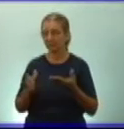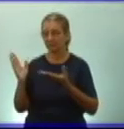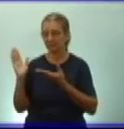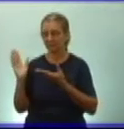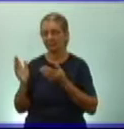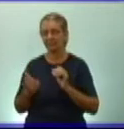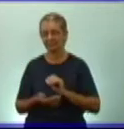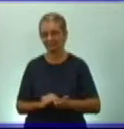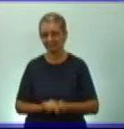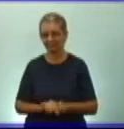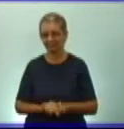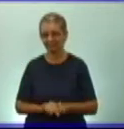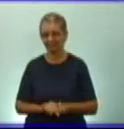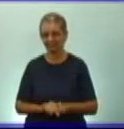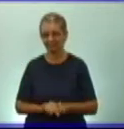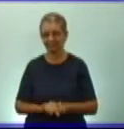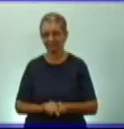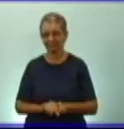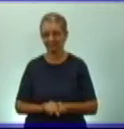Sea